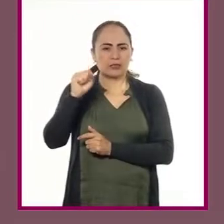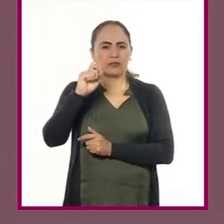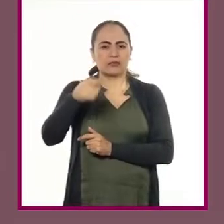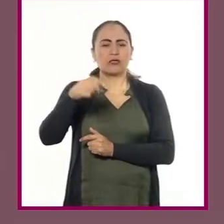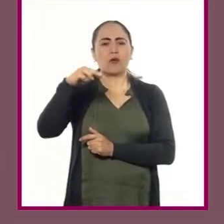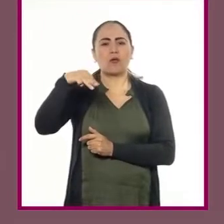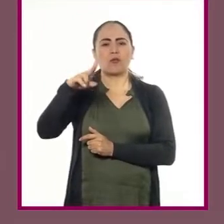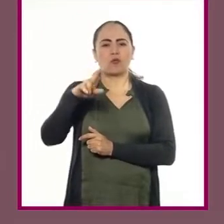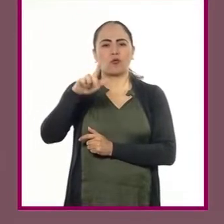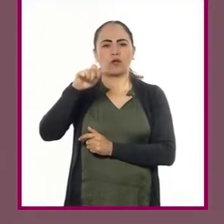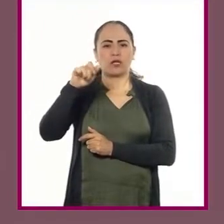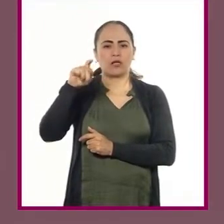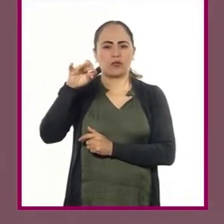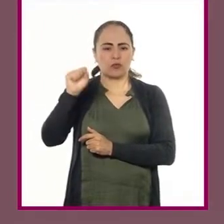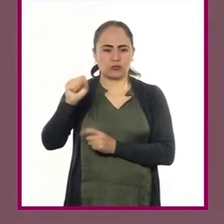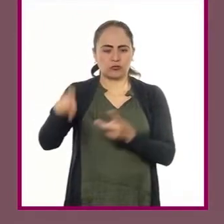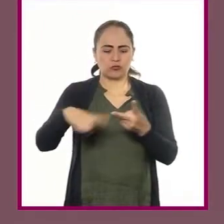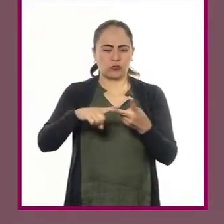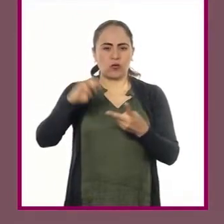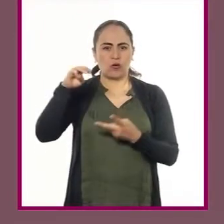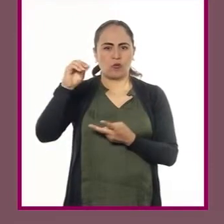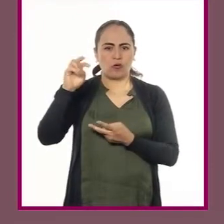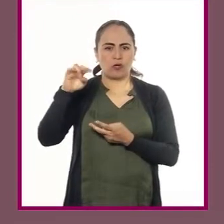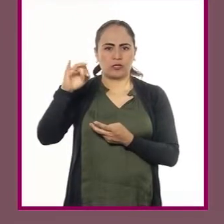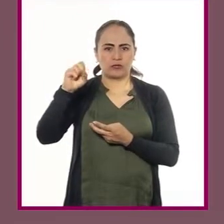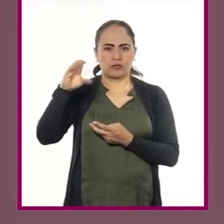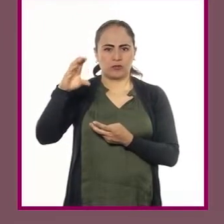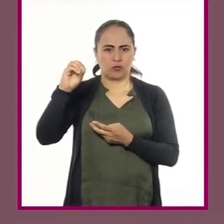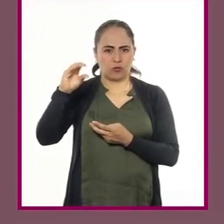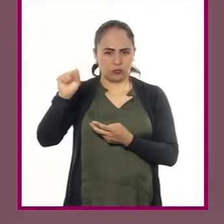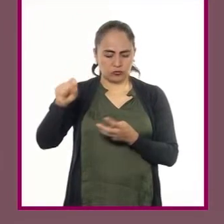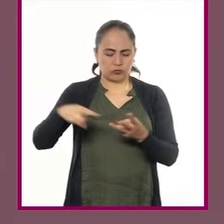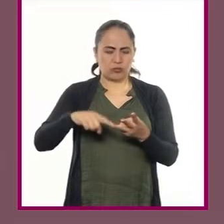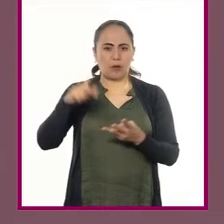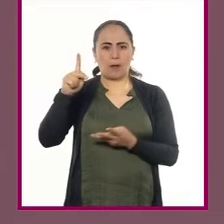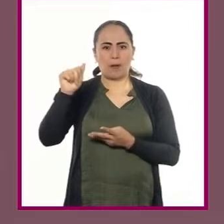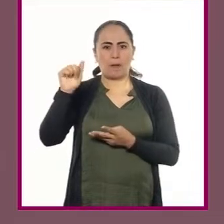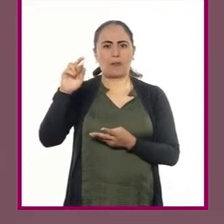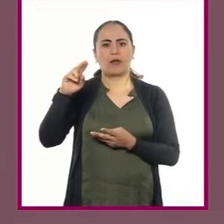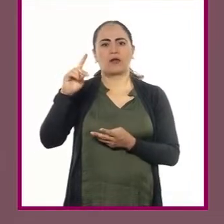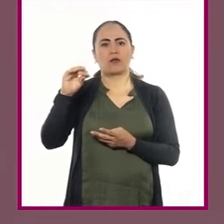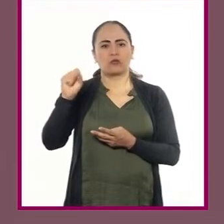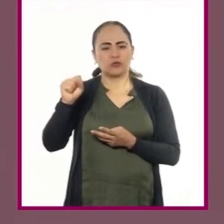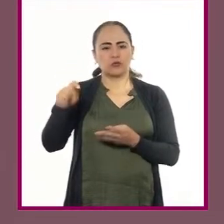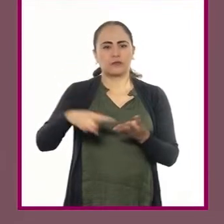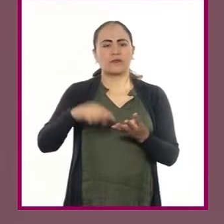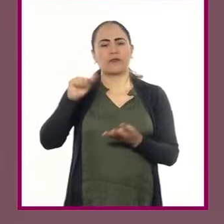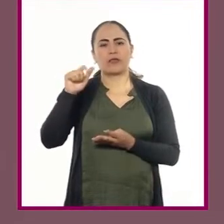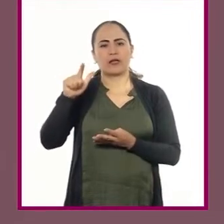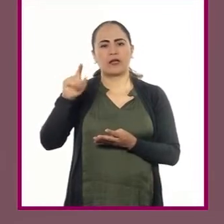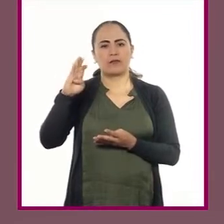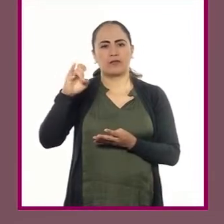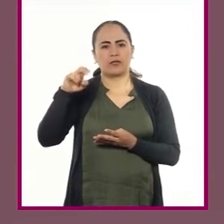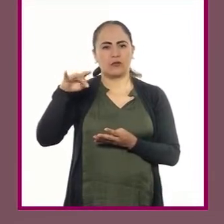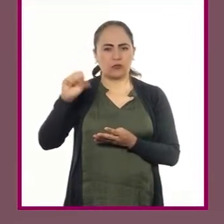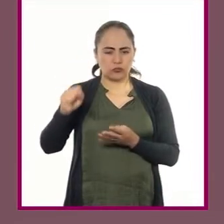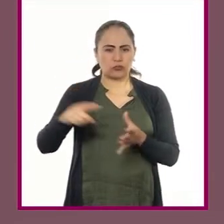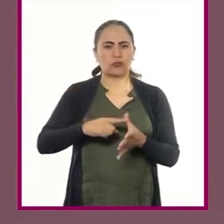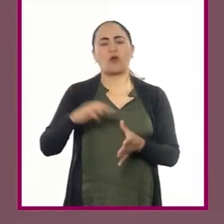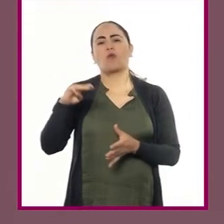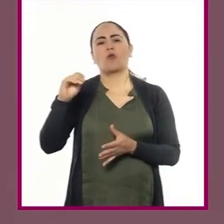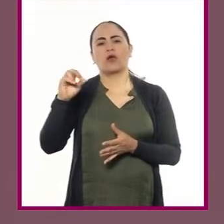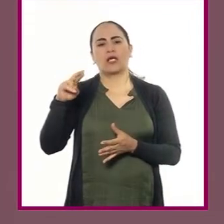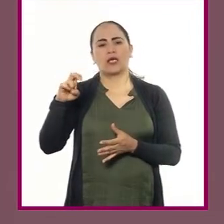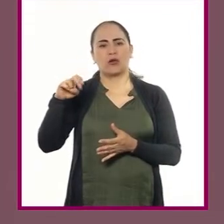mulatos, moriscos, castizos, pardos, albinos, morenos y chinos,